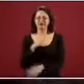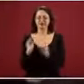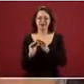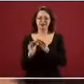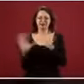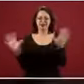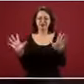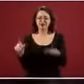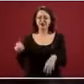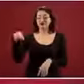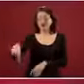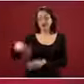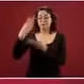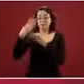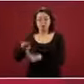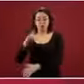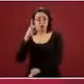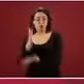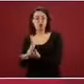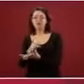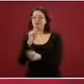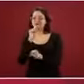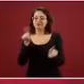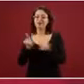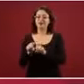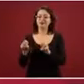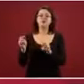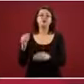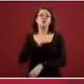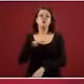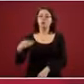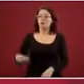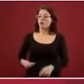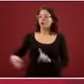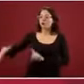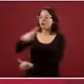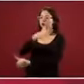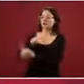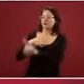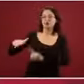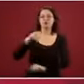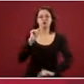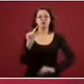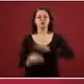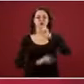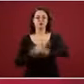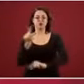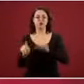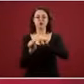ya el municipio. Así vamos a ir avanzando.